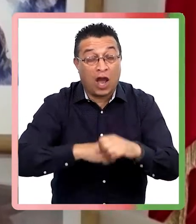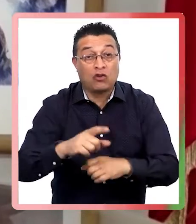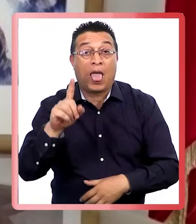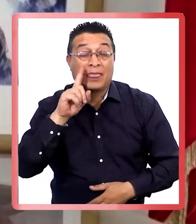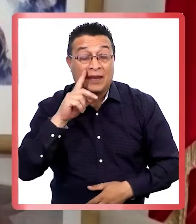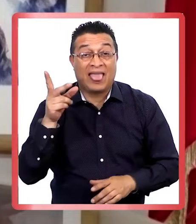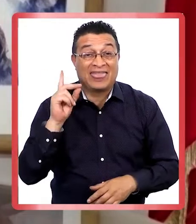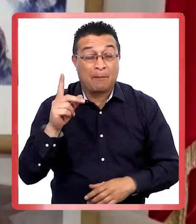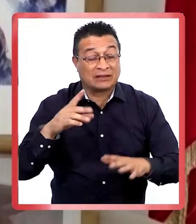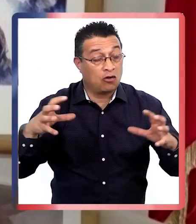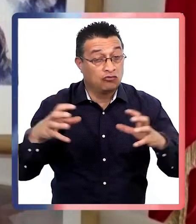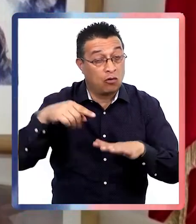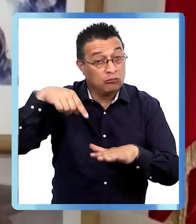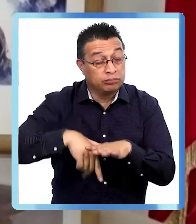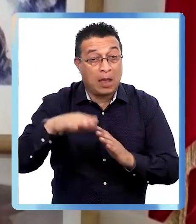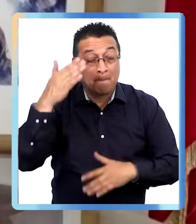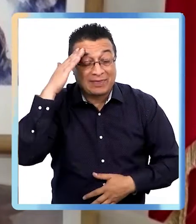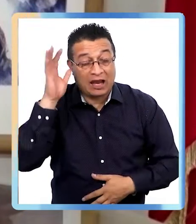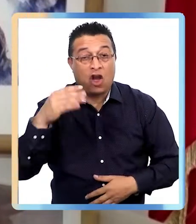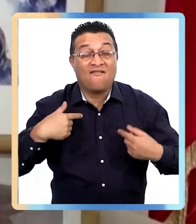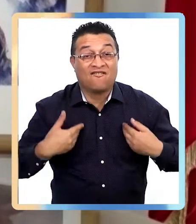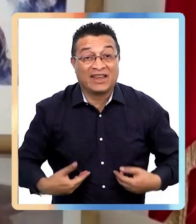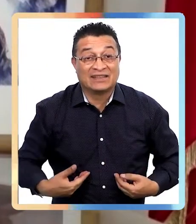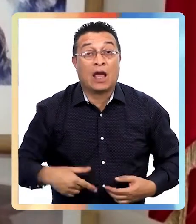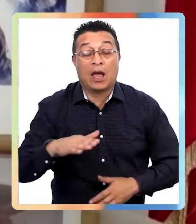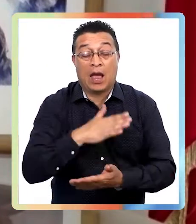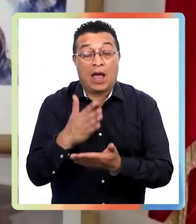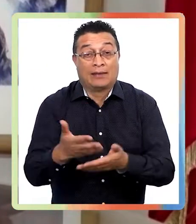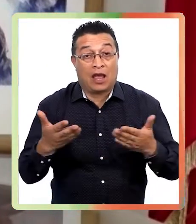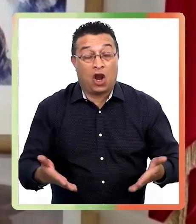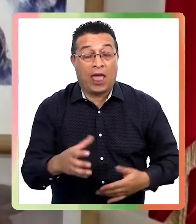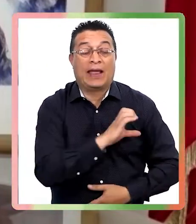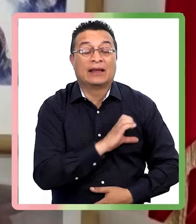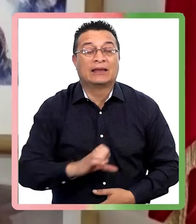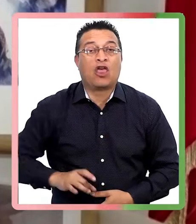que tienen discapacidades severas, mentales o físicas. Hasta el día de hoy,